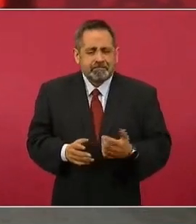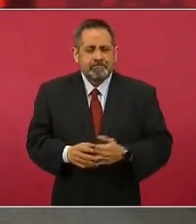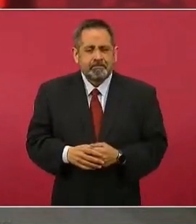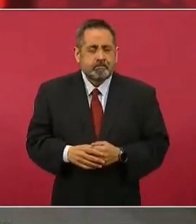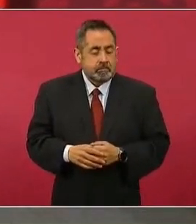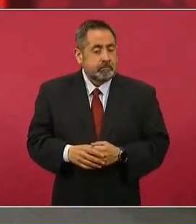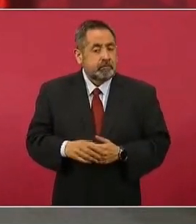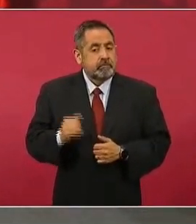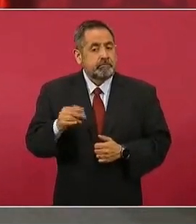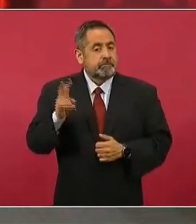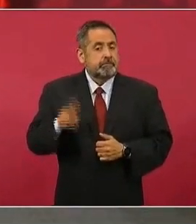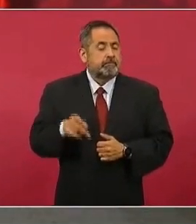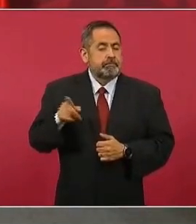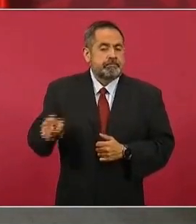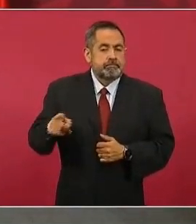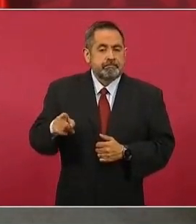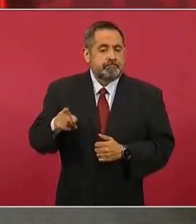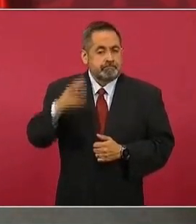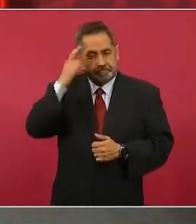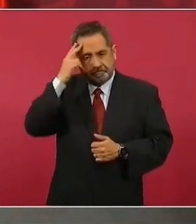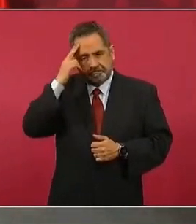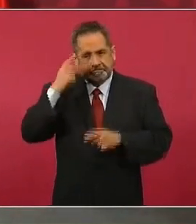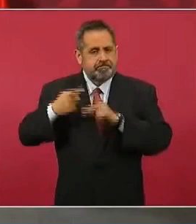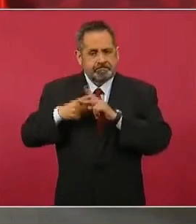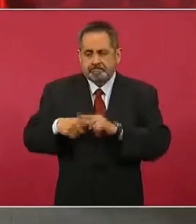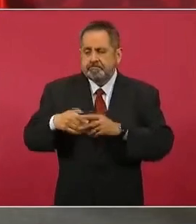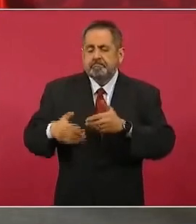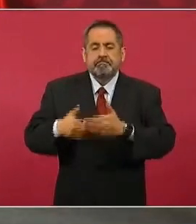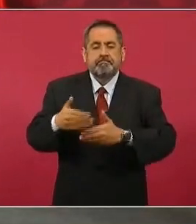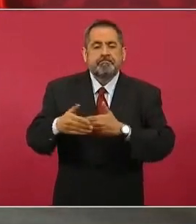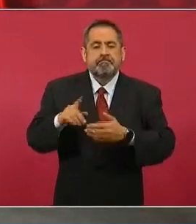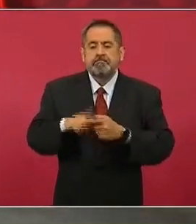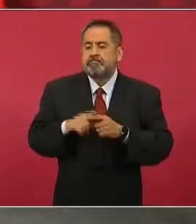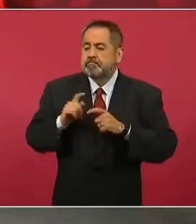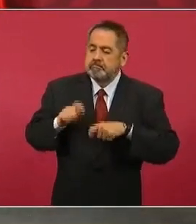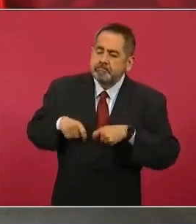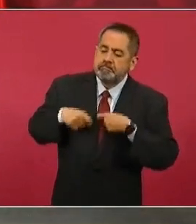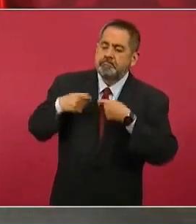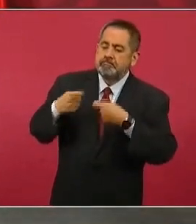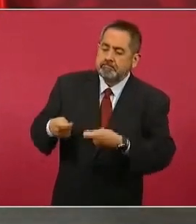Echó a andar un proceso de sucesión